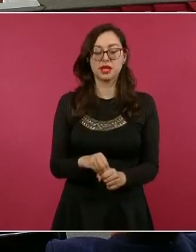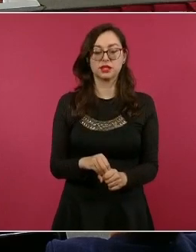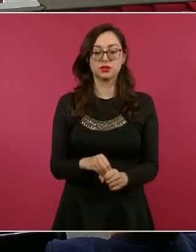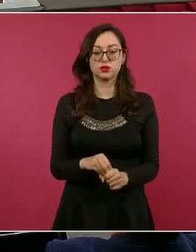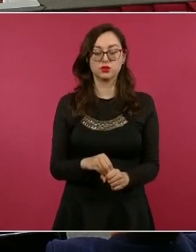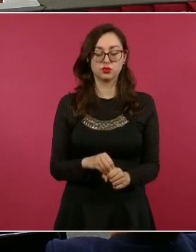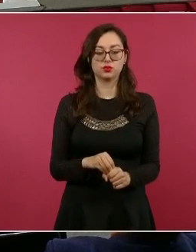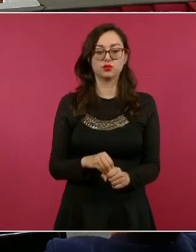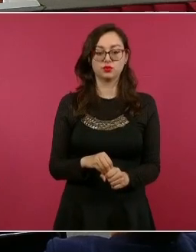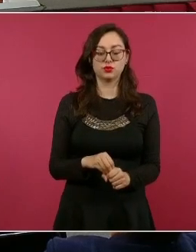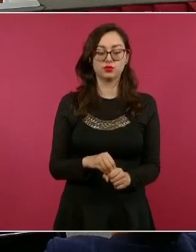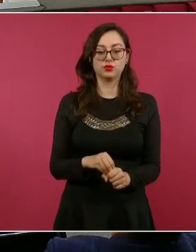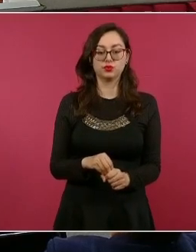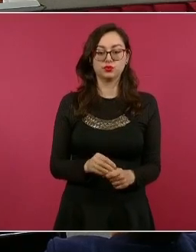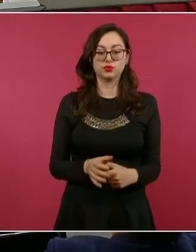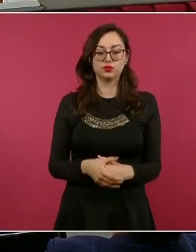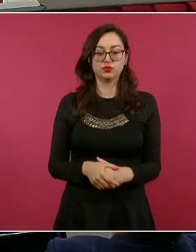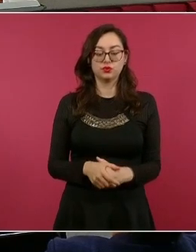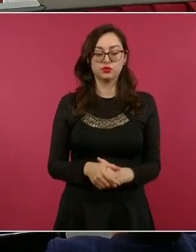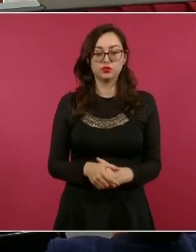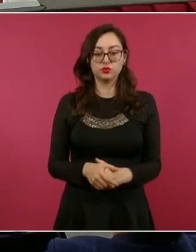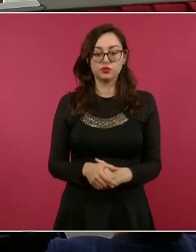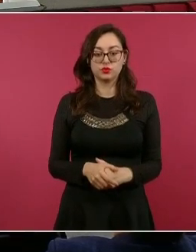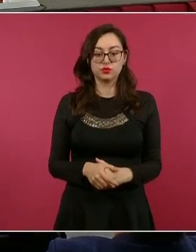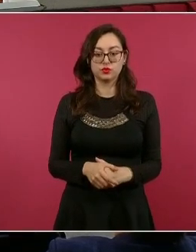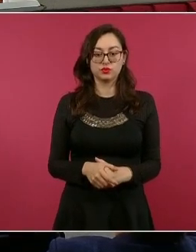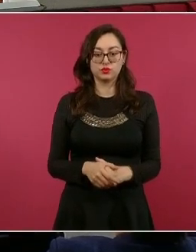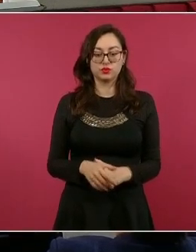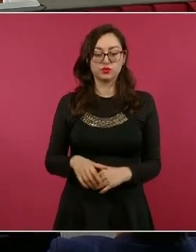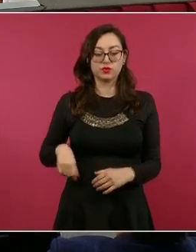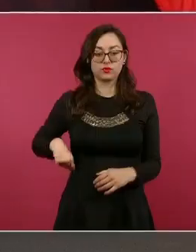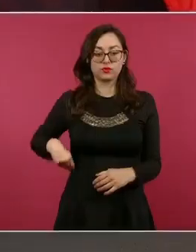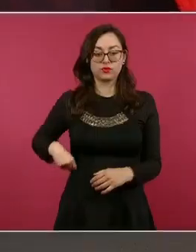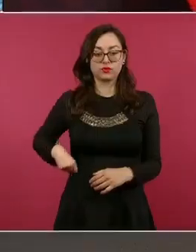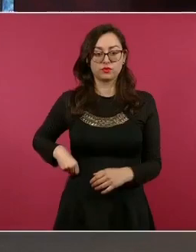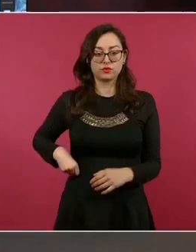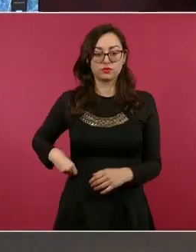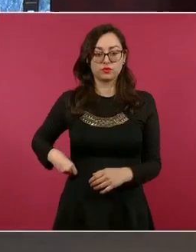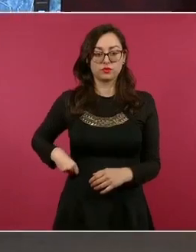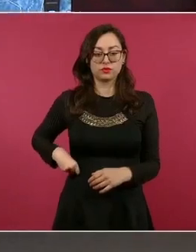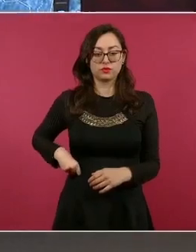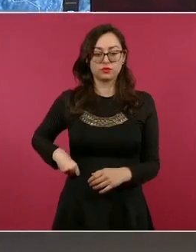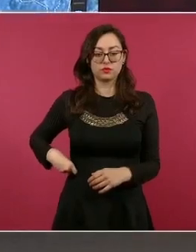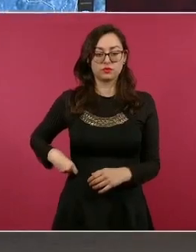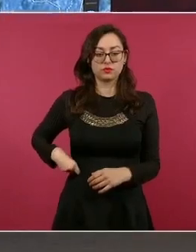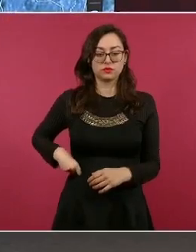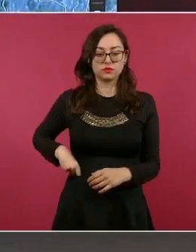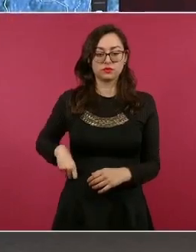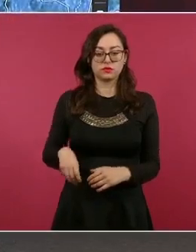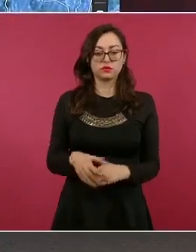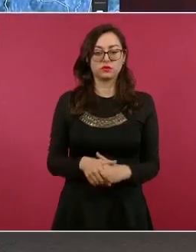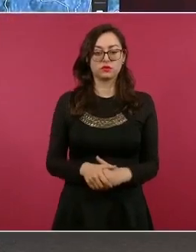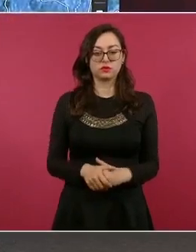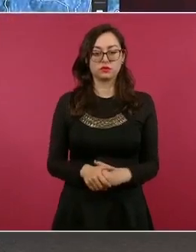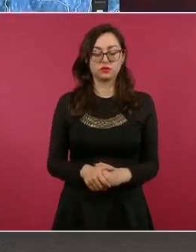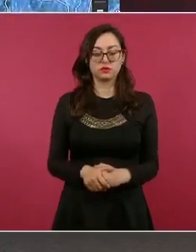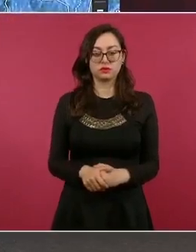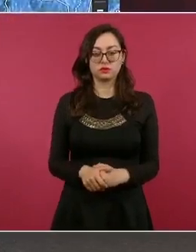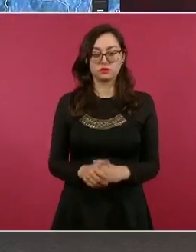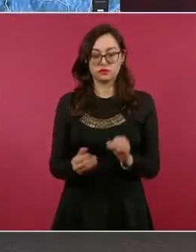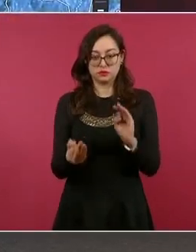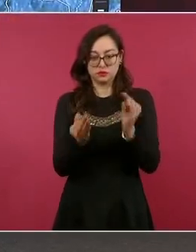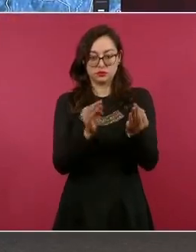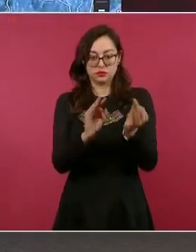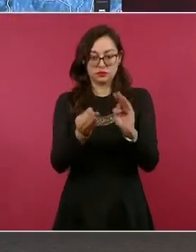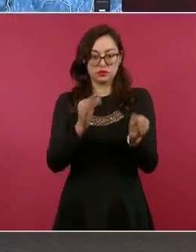Todavía no. Bueno, pues sí, aquí está Compostela, por aquí. Esta es